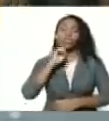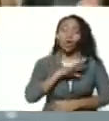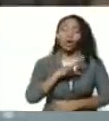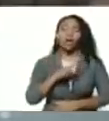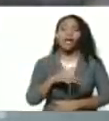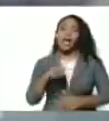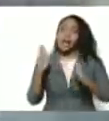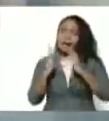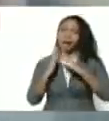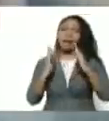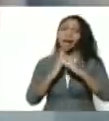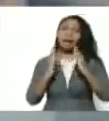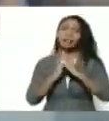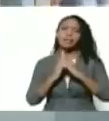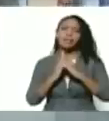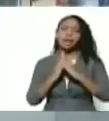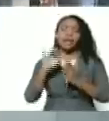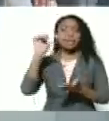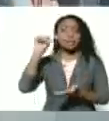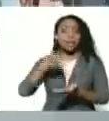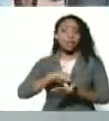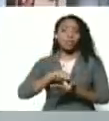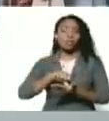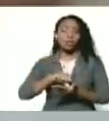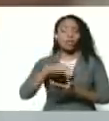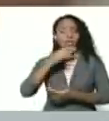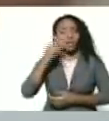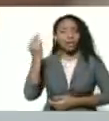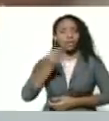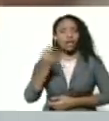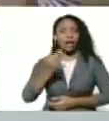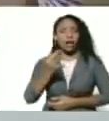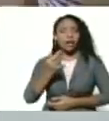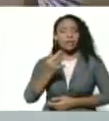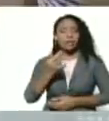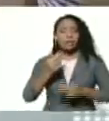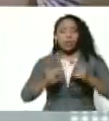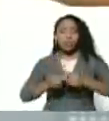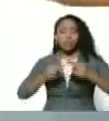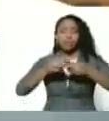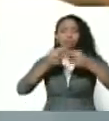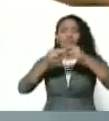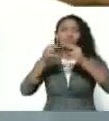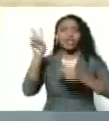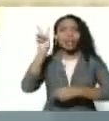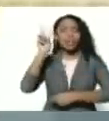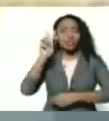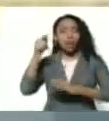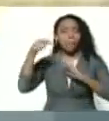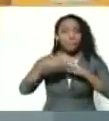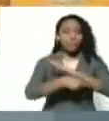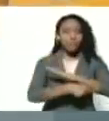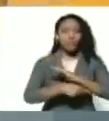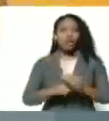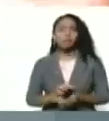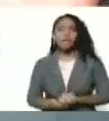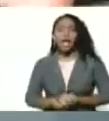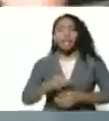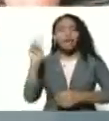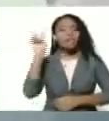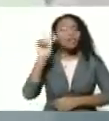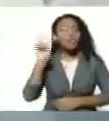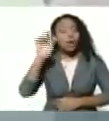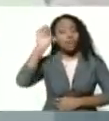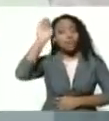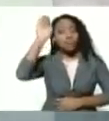Es el hogar, el epicentro verdadero de la construcción de la Venezuela profunda, de la Venezuela